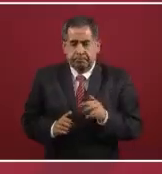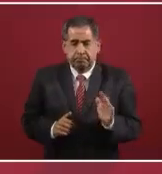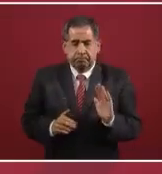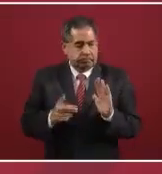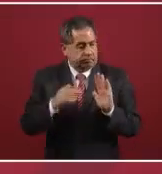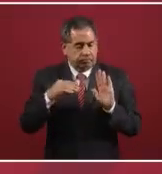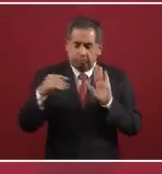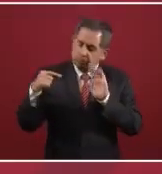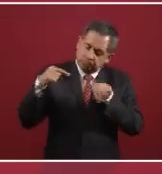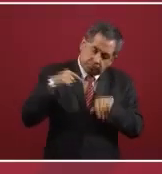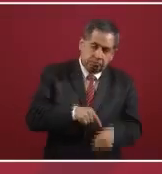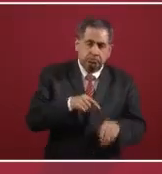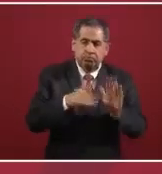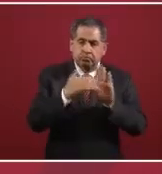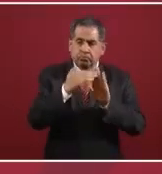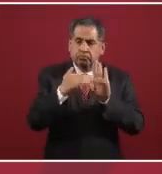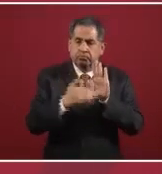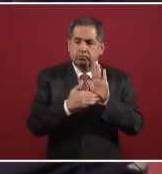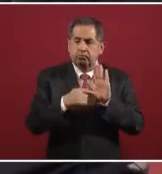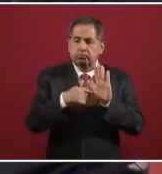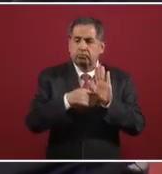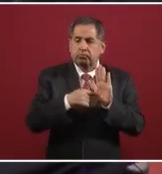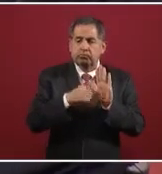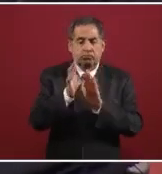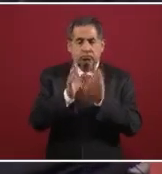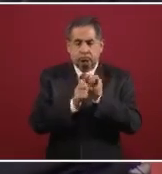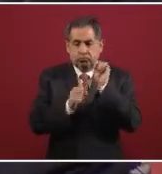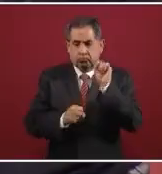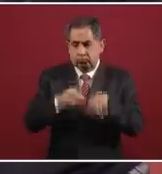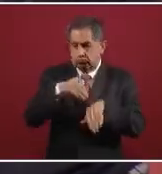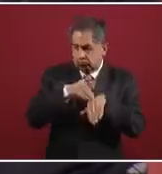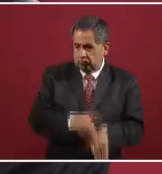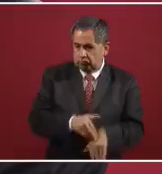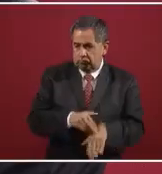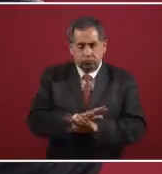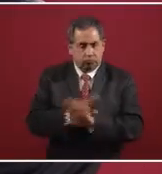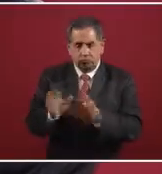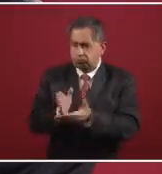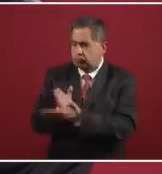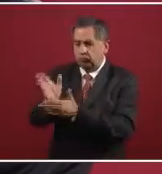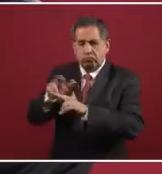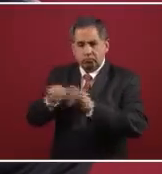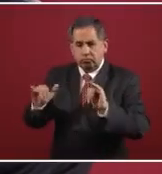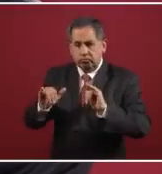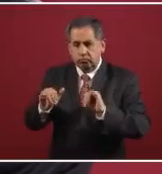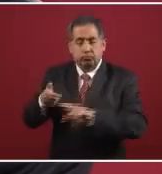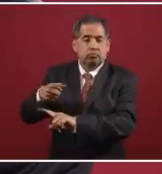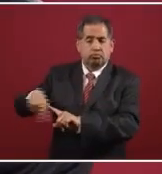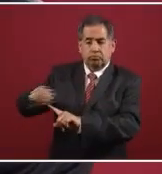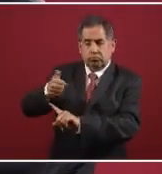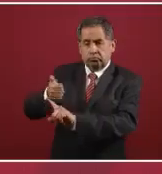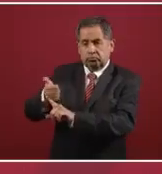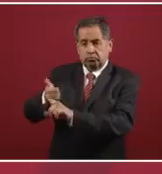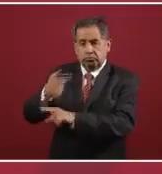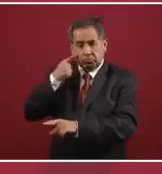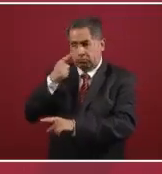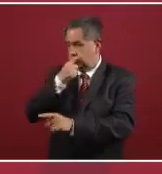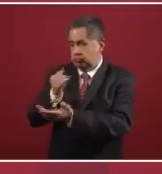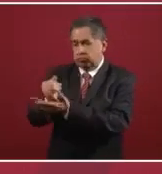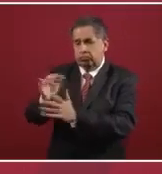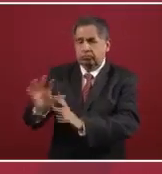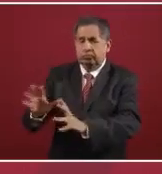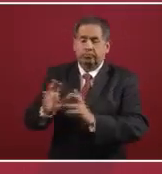tenemos que apegarnos, repito, al principio de no intervención y de autodeterminación de los pueblos. Esto a lo